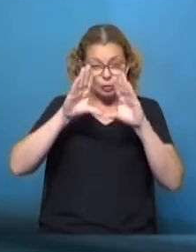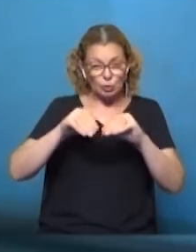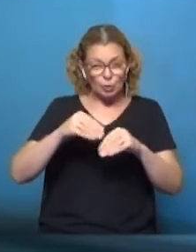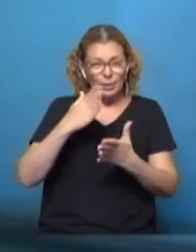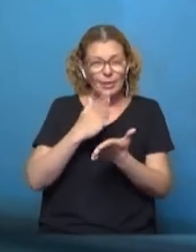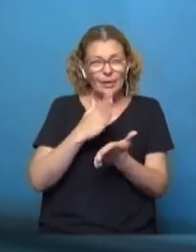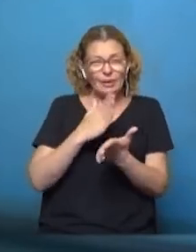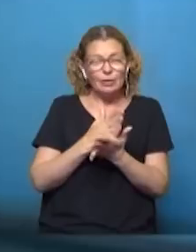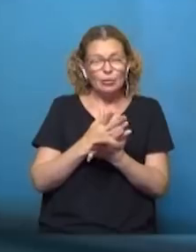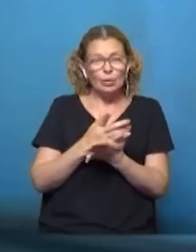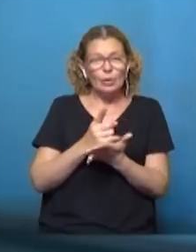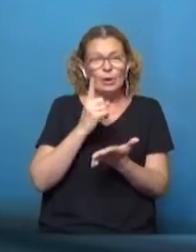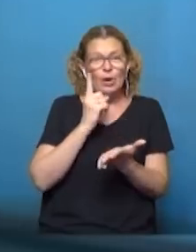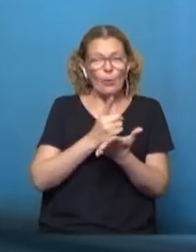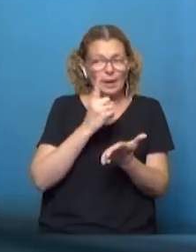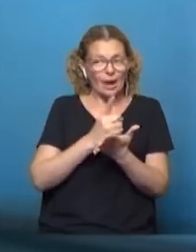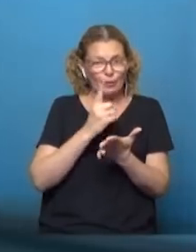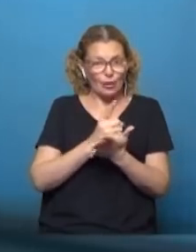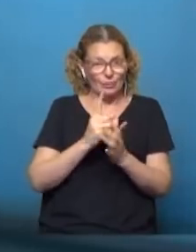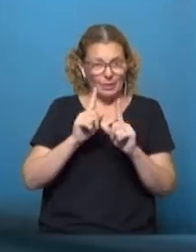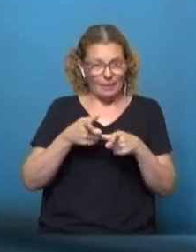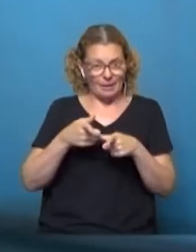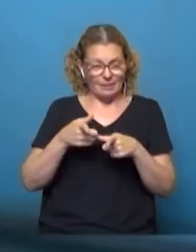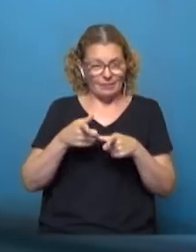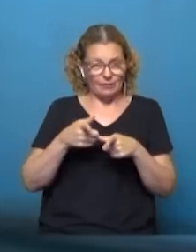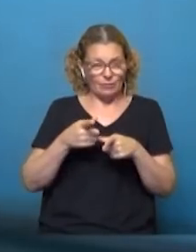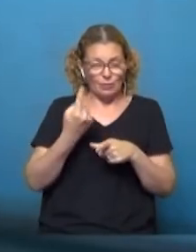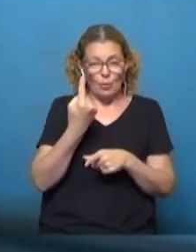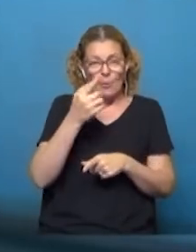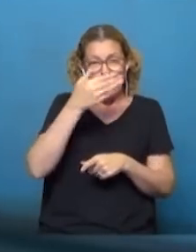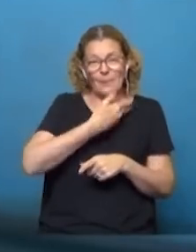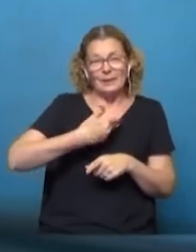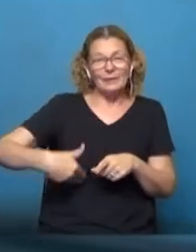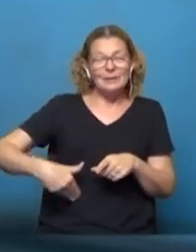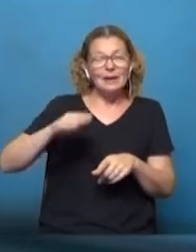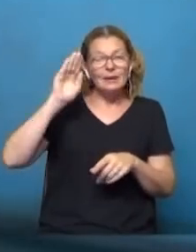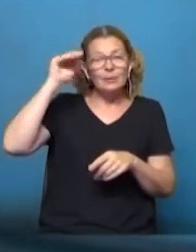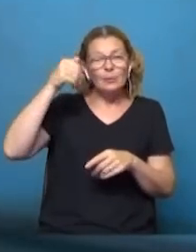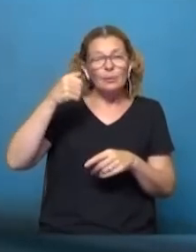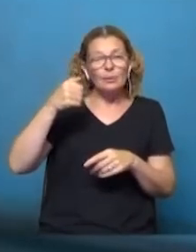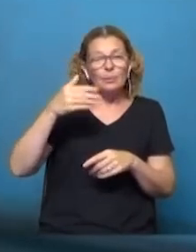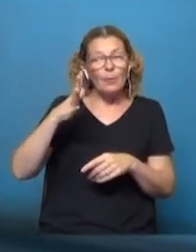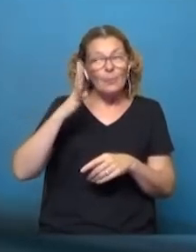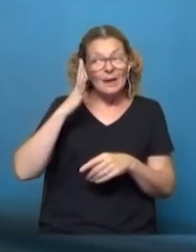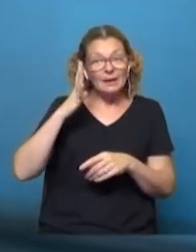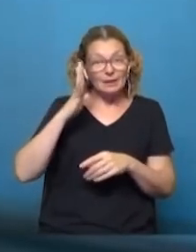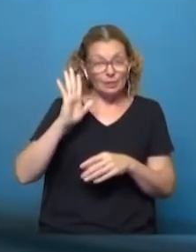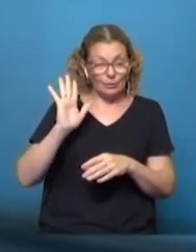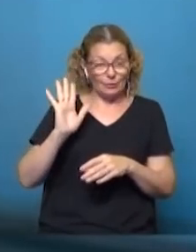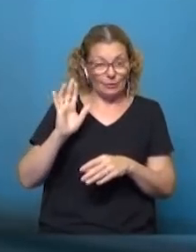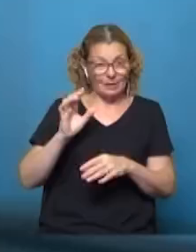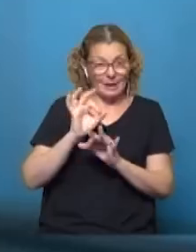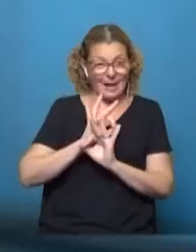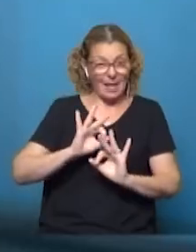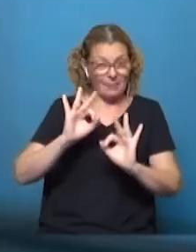y la obligación moral Cuando un presidente de la república pone en peligro nada